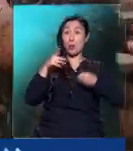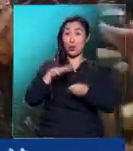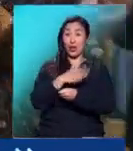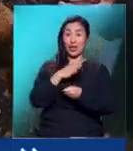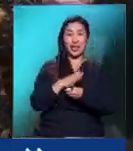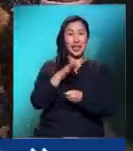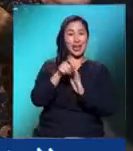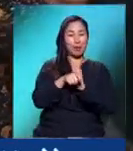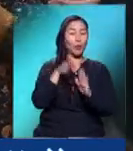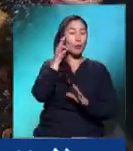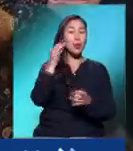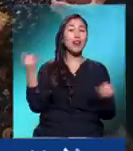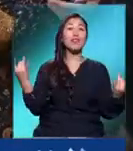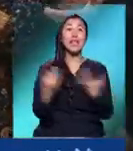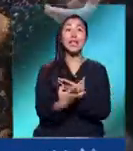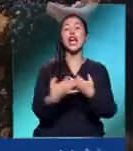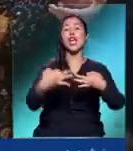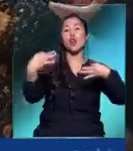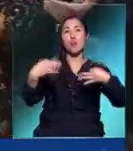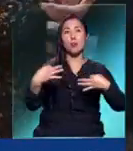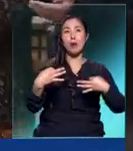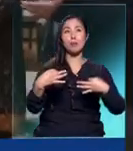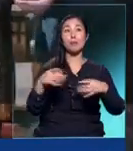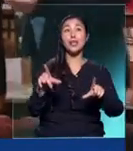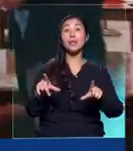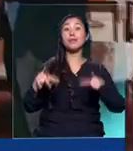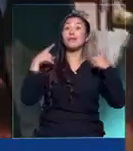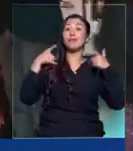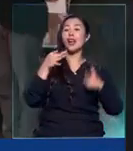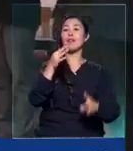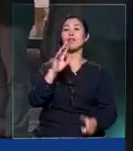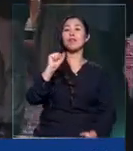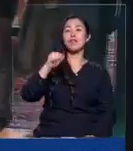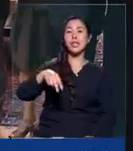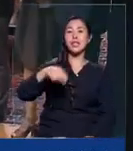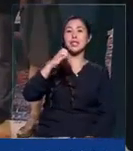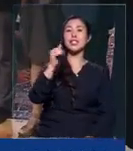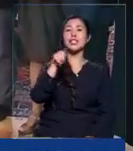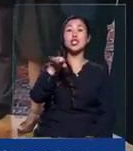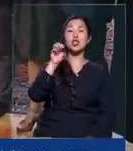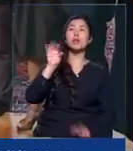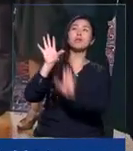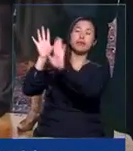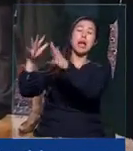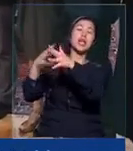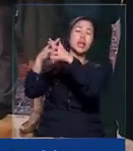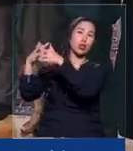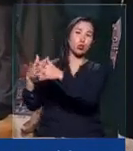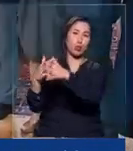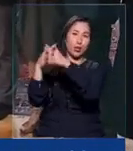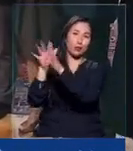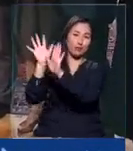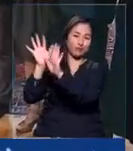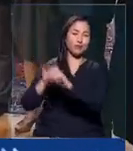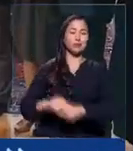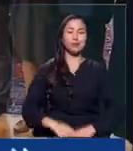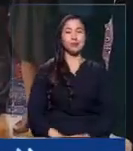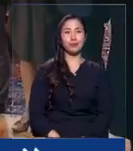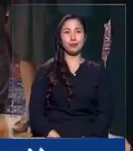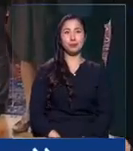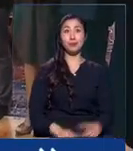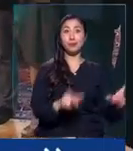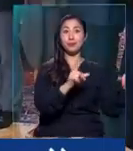Mujer Fantástica, y confirmamos que el actor principal se quedó en Los Ángeles, Francisco Reyes. Así que